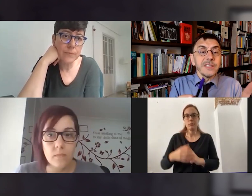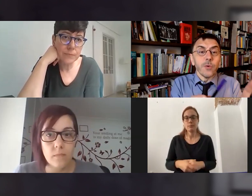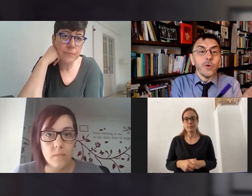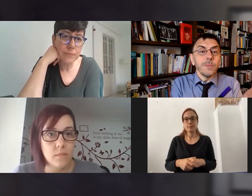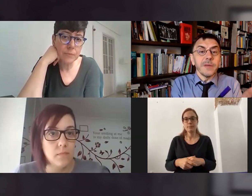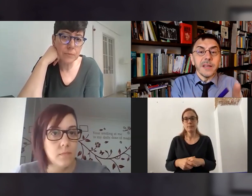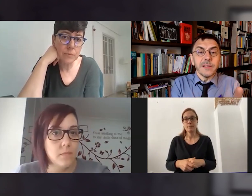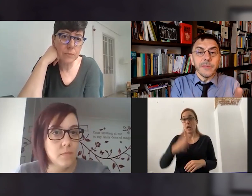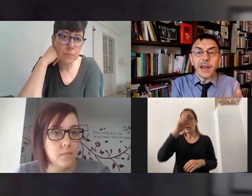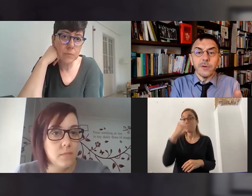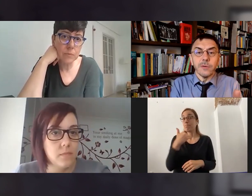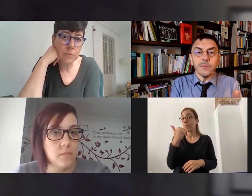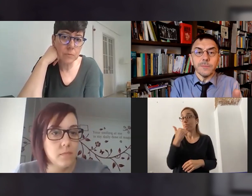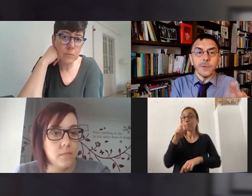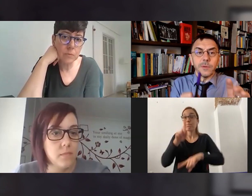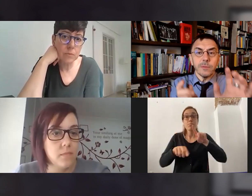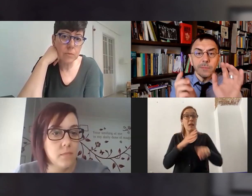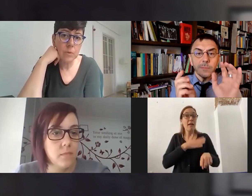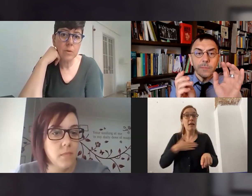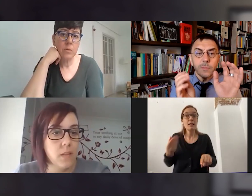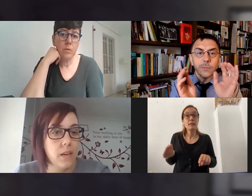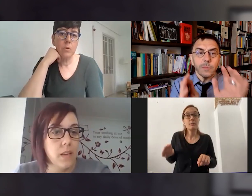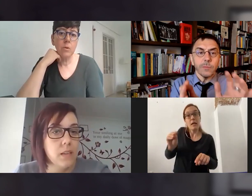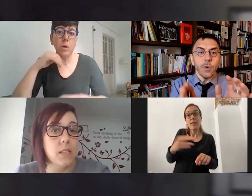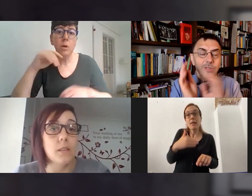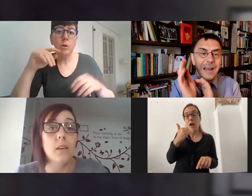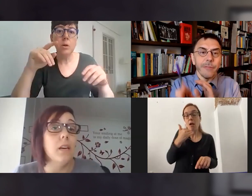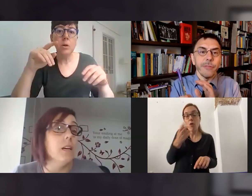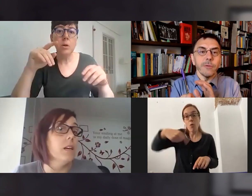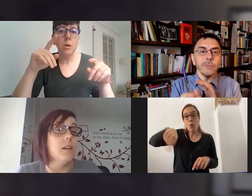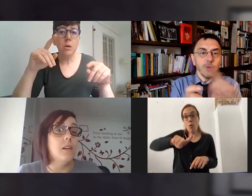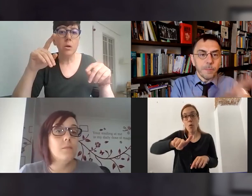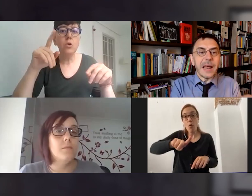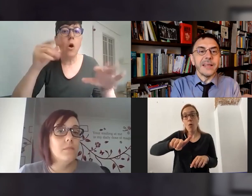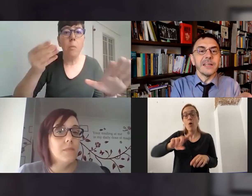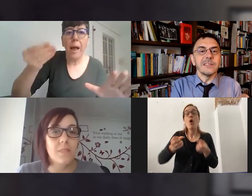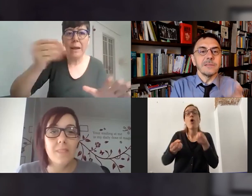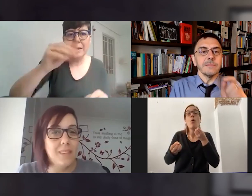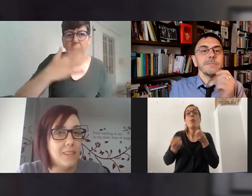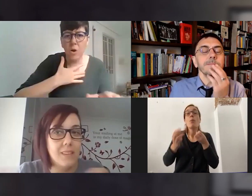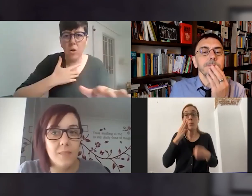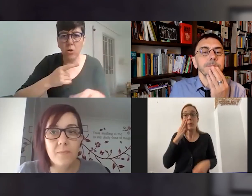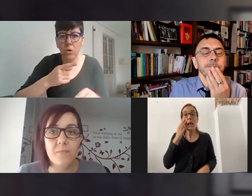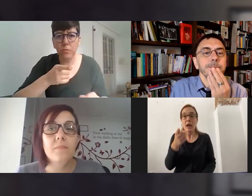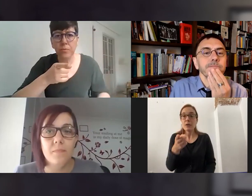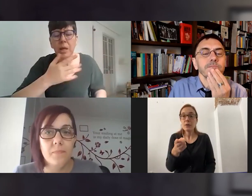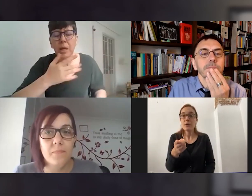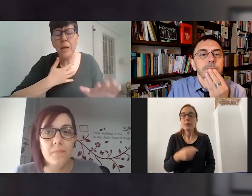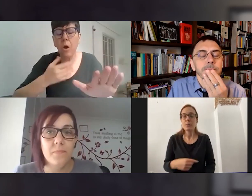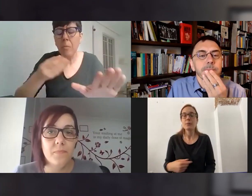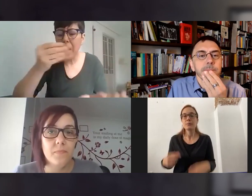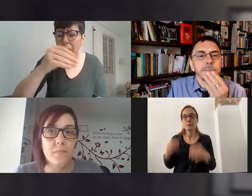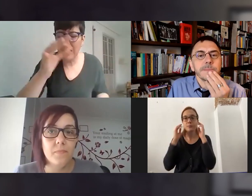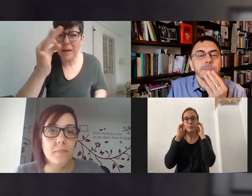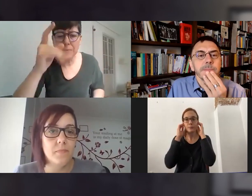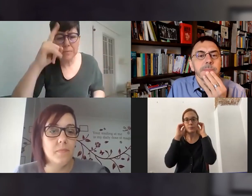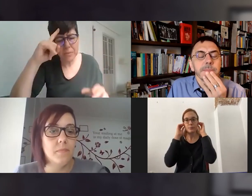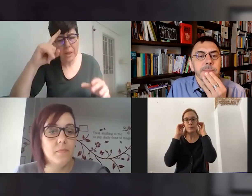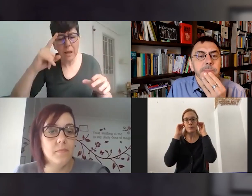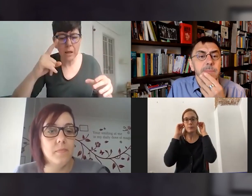No sé si alguno queréis decir algo. Os lanzo. ¿Tú, Pilar, quieres...? Sí, yo quería